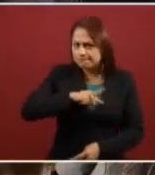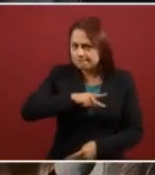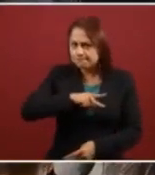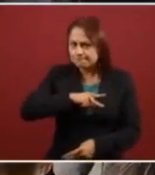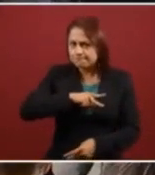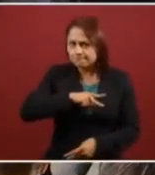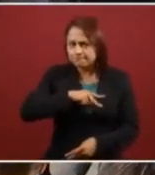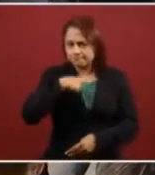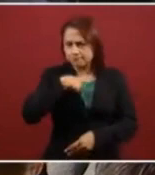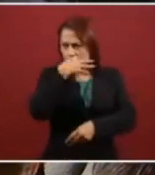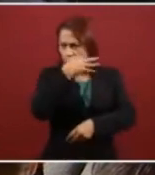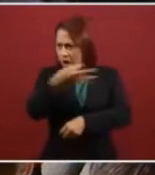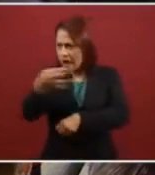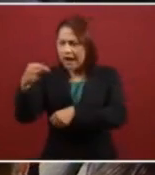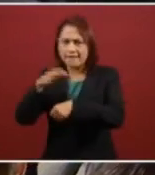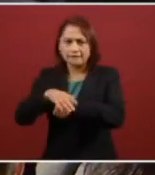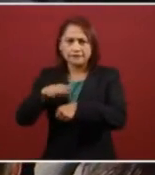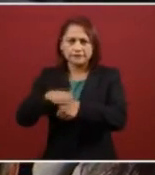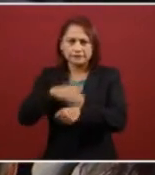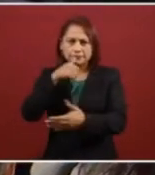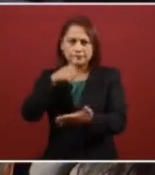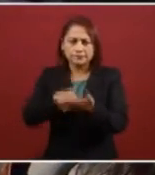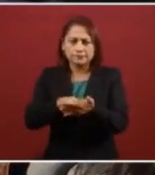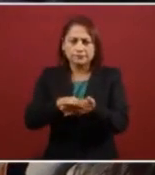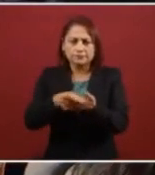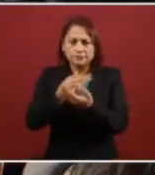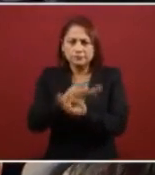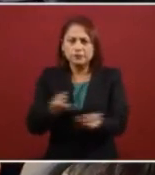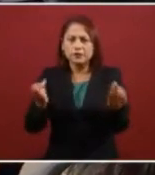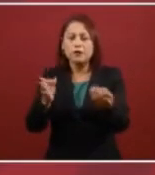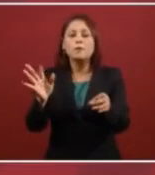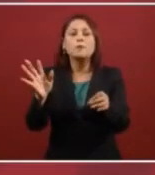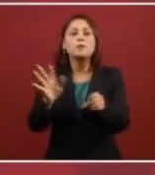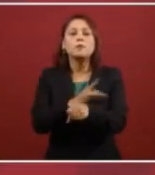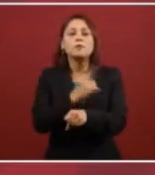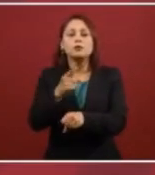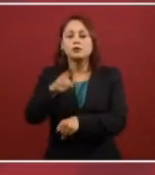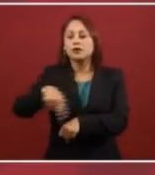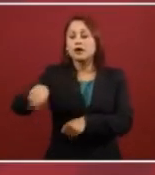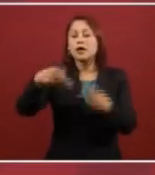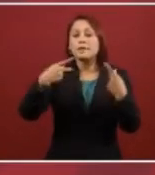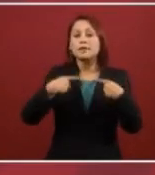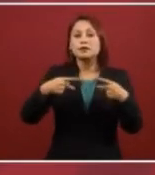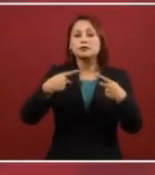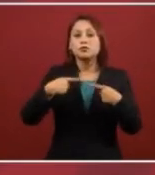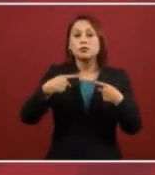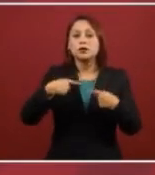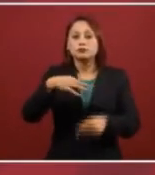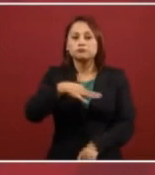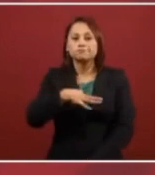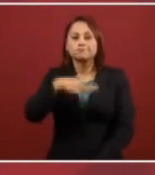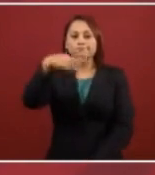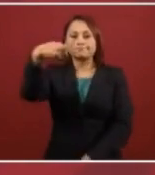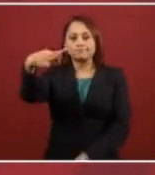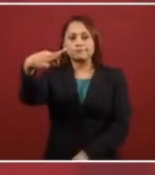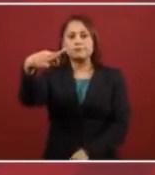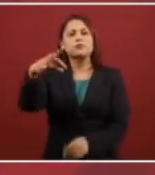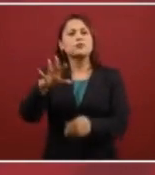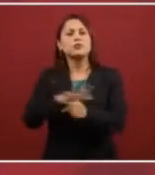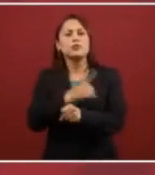gente the people votó por nosotros, voted for us, decidió and they a favor decided de nosotros, in favor of us, para